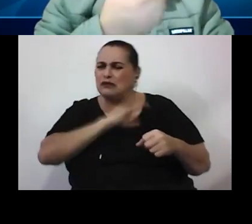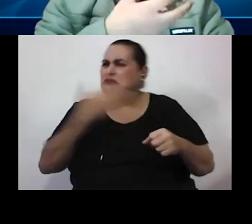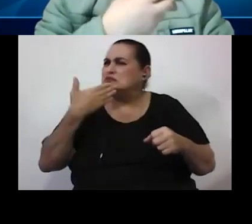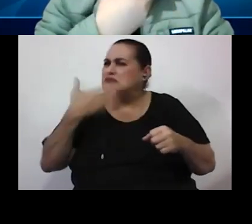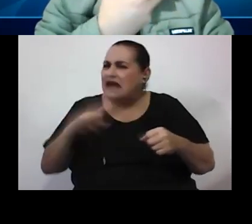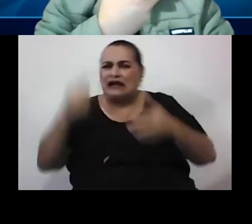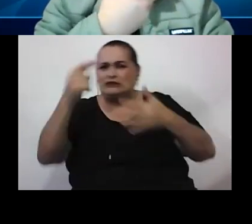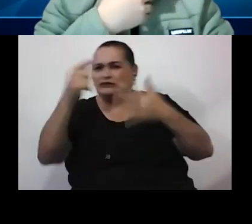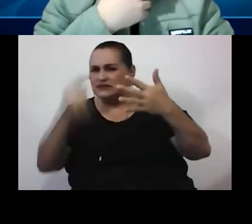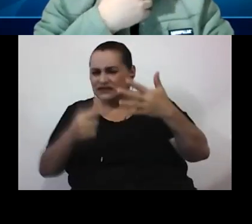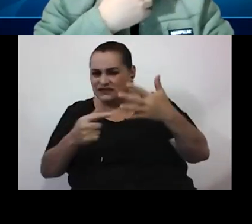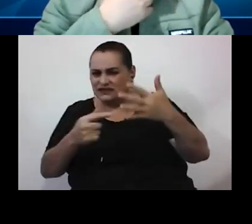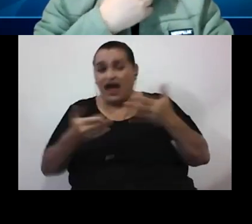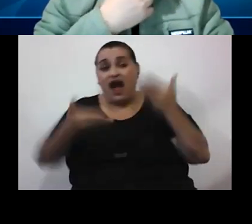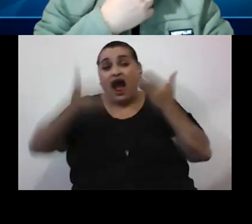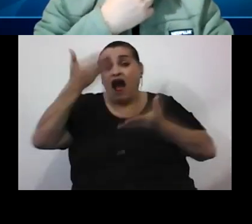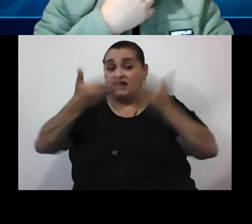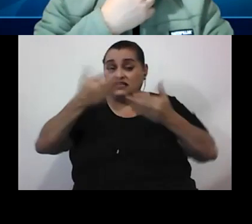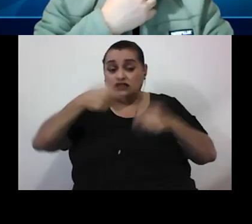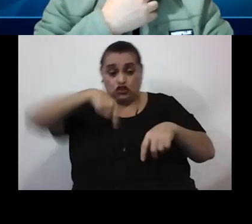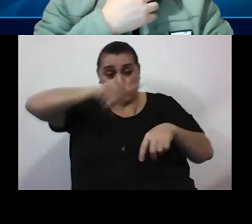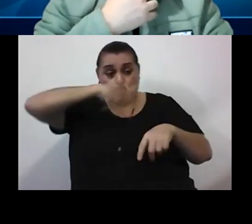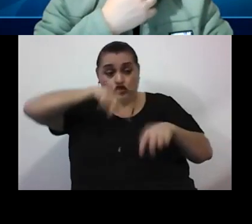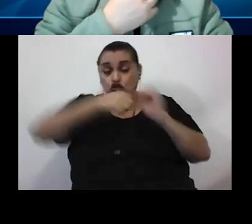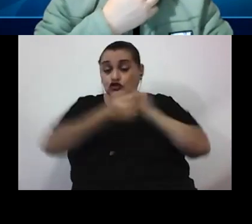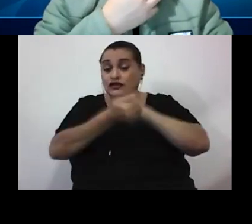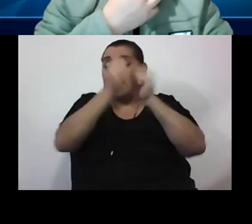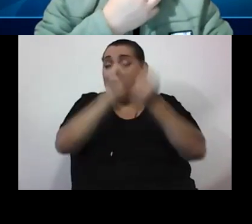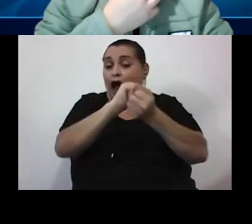Y a veces cuando hacemos cambios en el entorno tan sencillos,